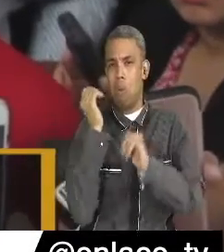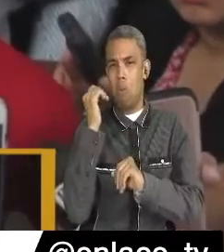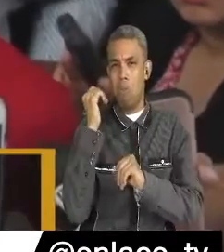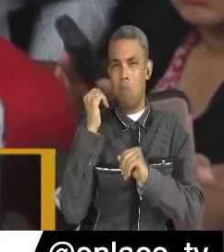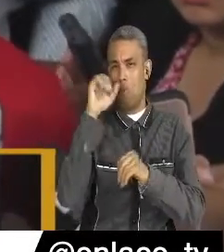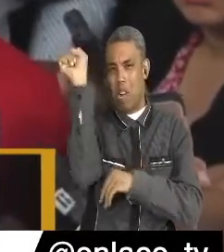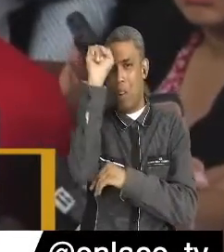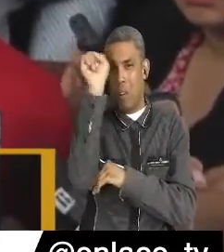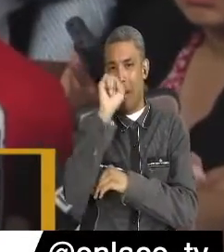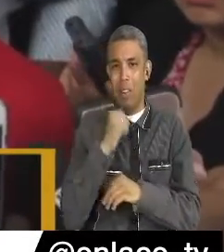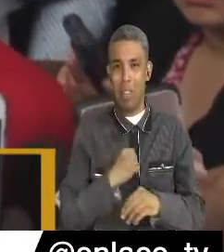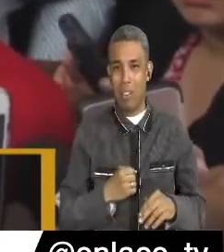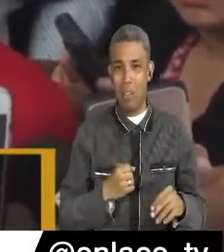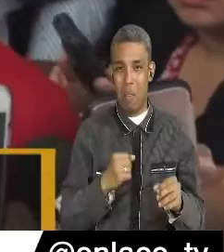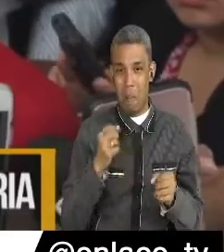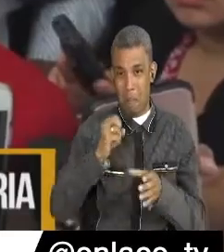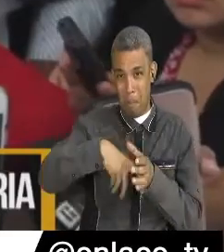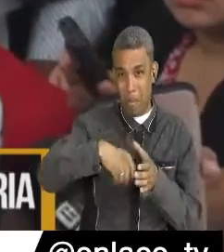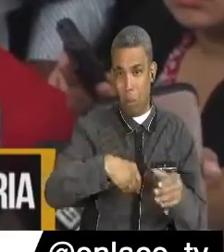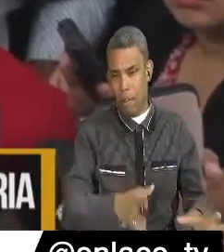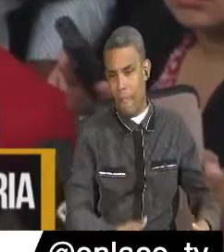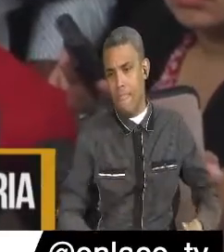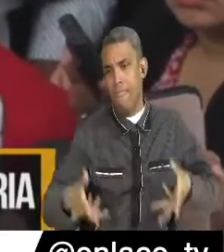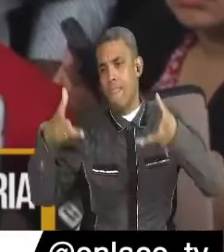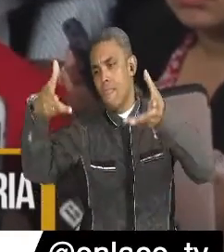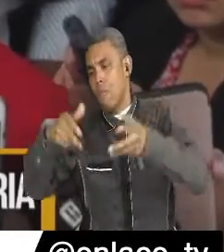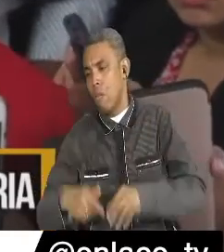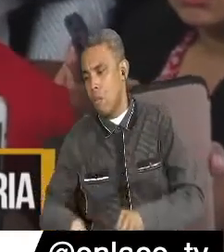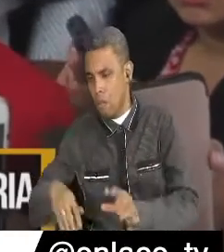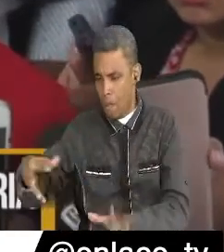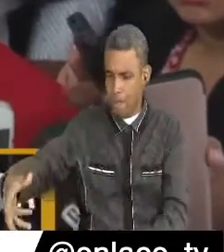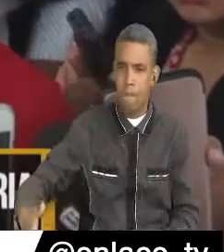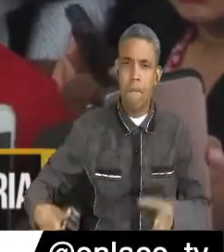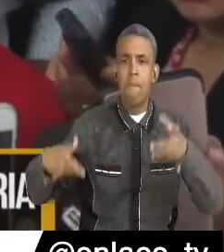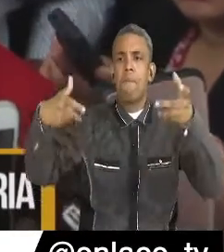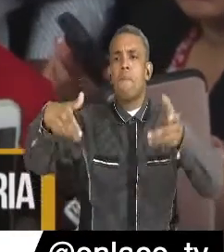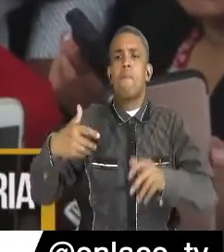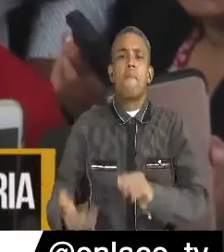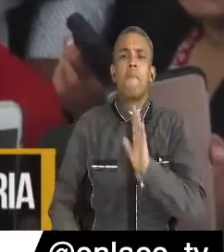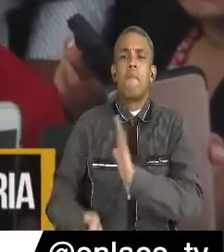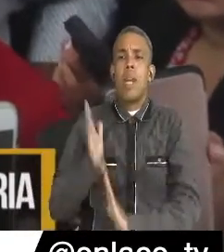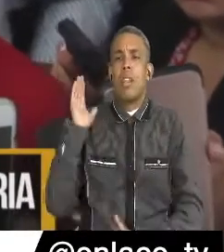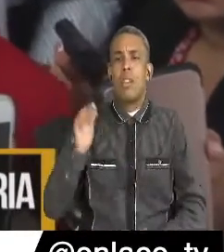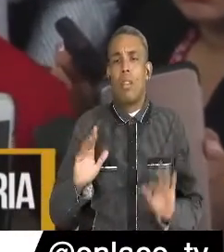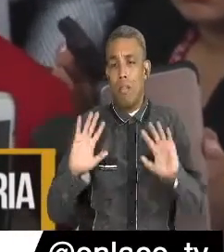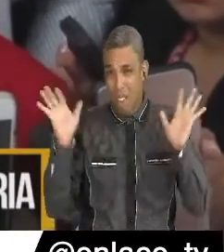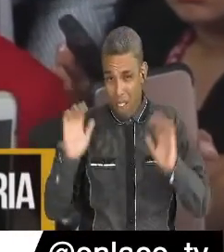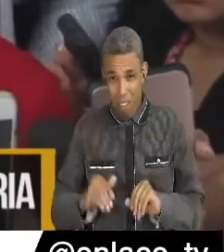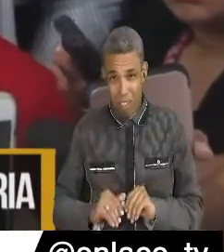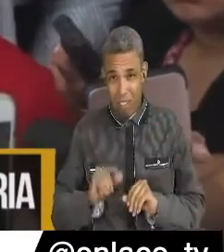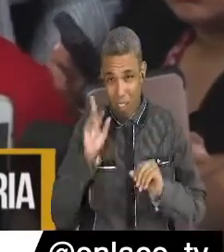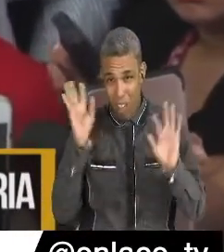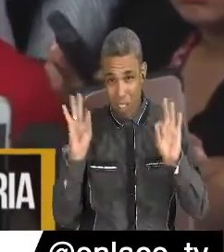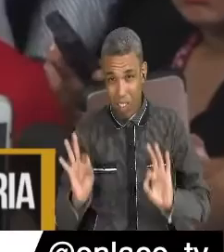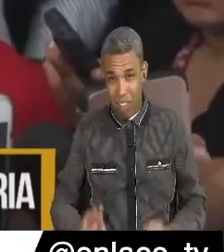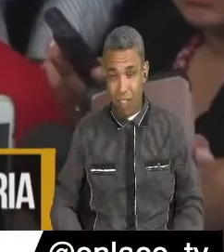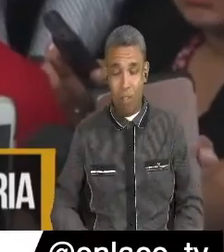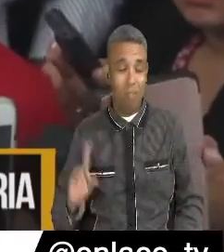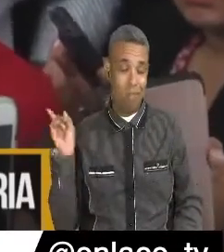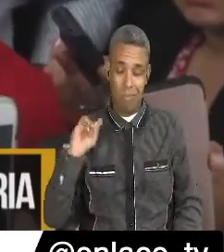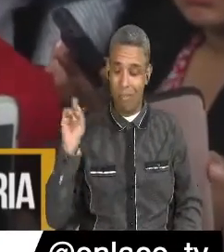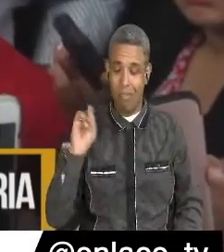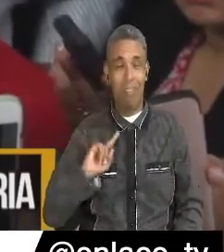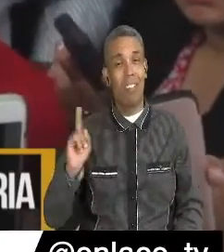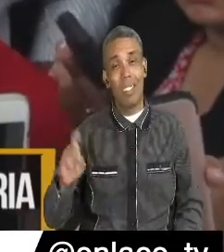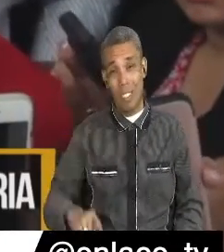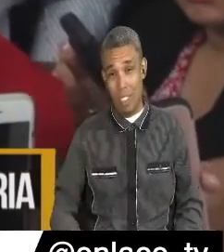que buscar unos carros adecuados que reúnan también las condiciones ambientales para poder movilizar esa